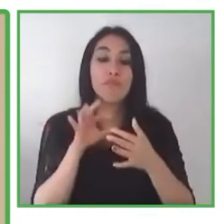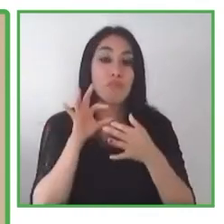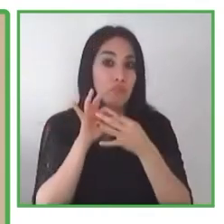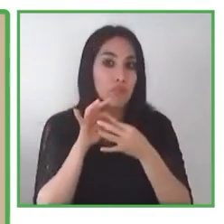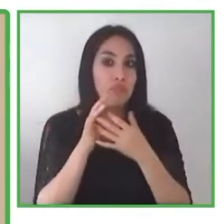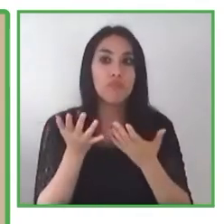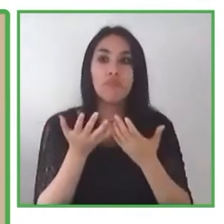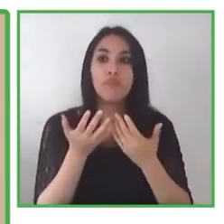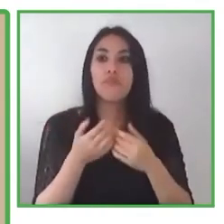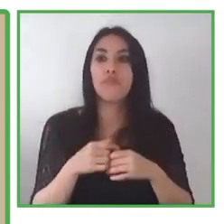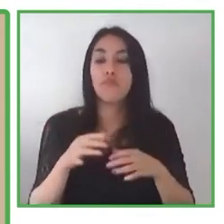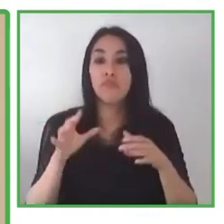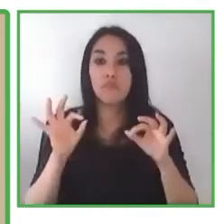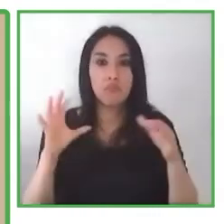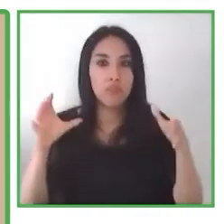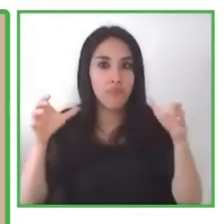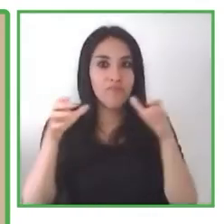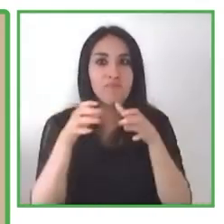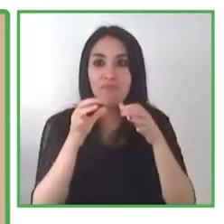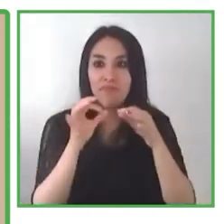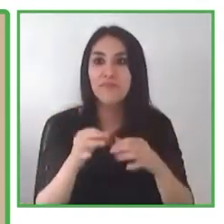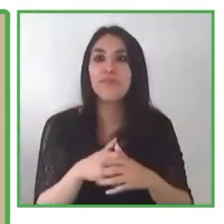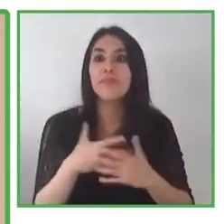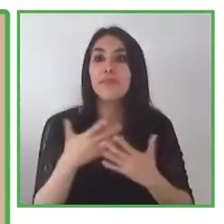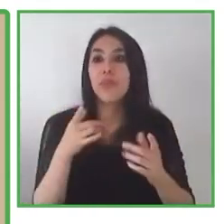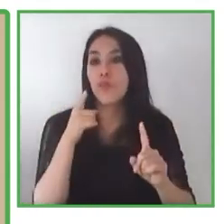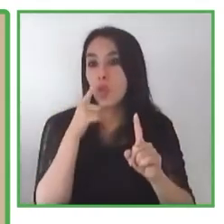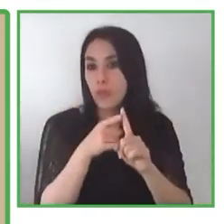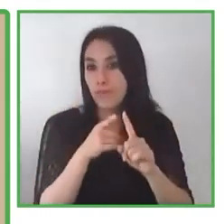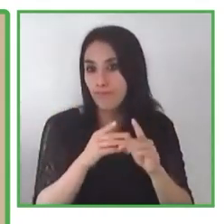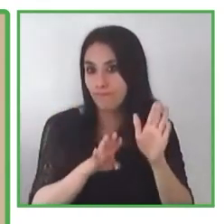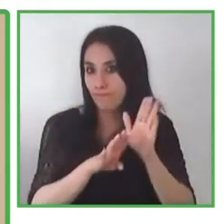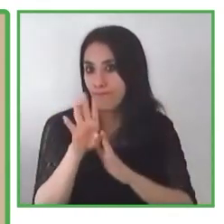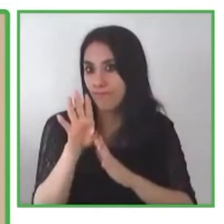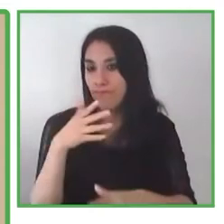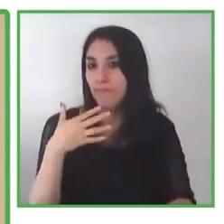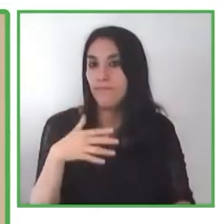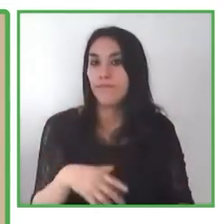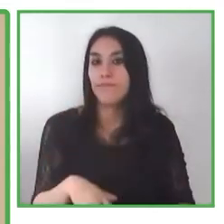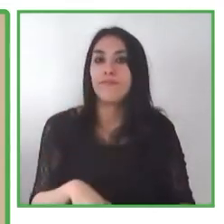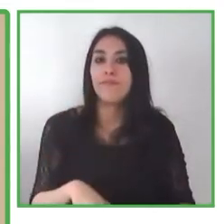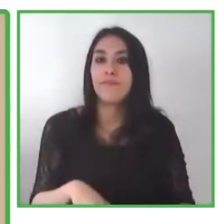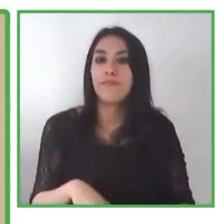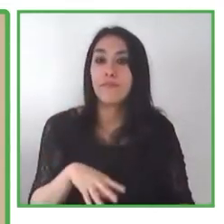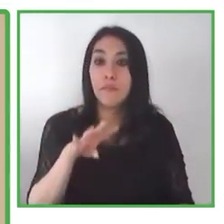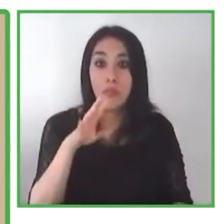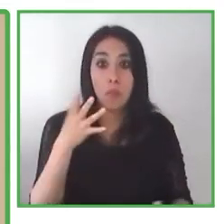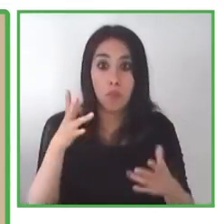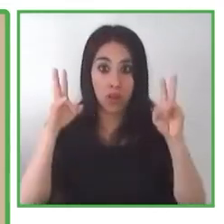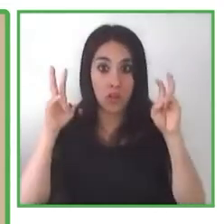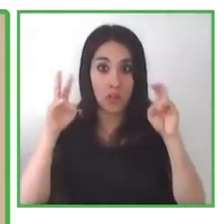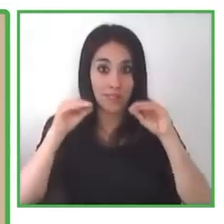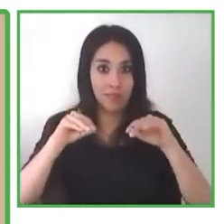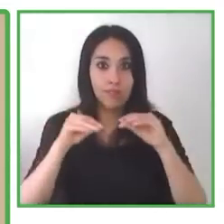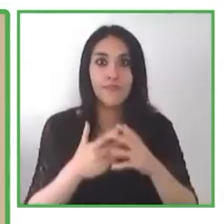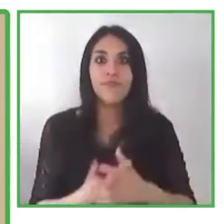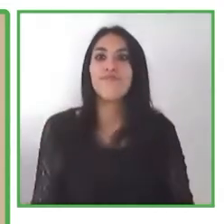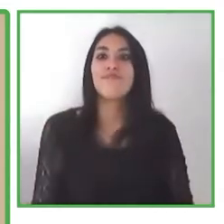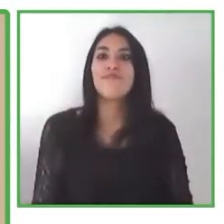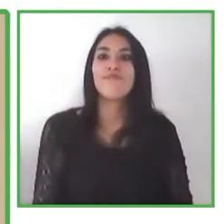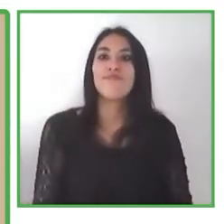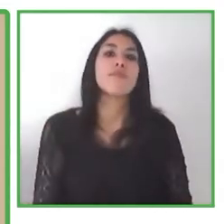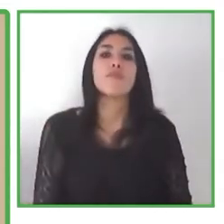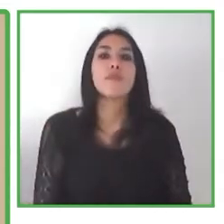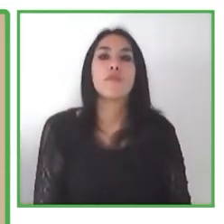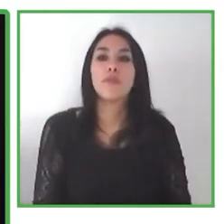Y estas alianzas con el Objetivo de Desarrollo Sustentable número 4, que tiene que ver con la